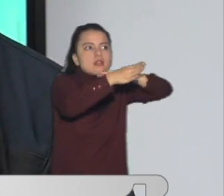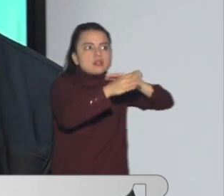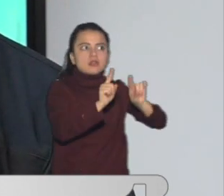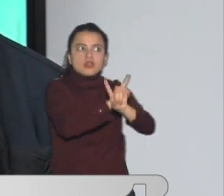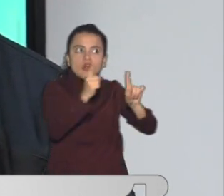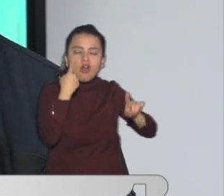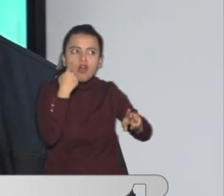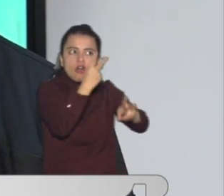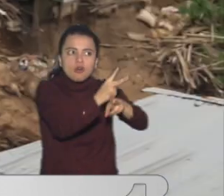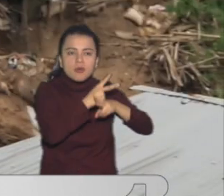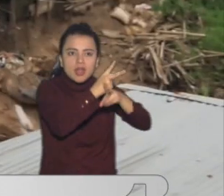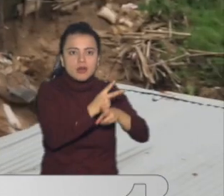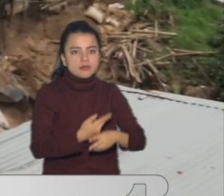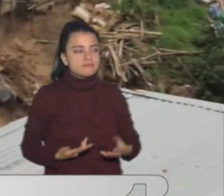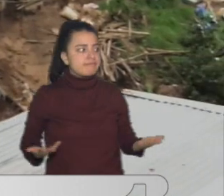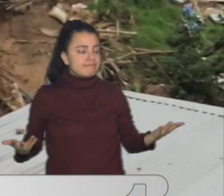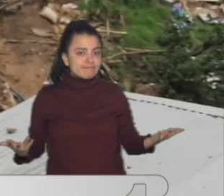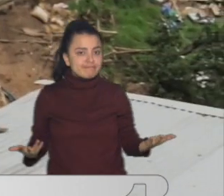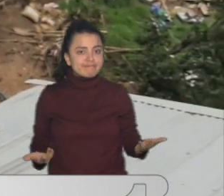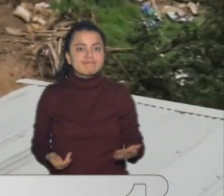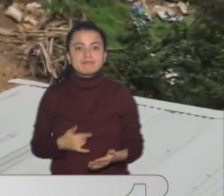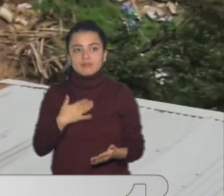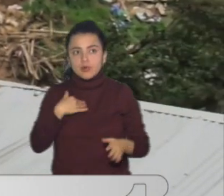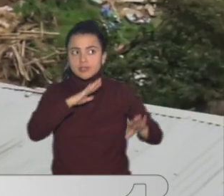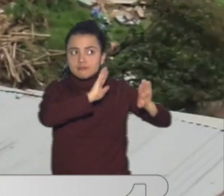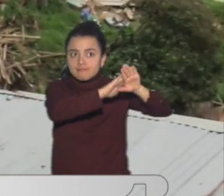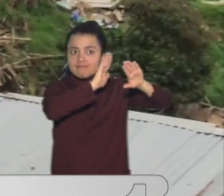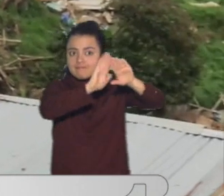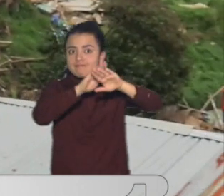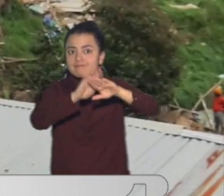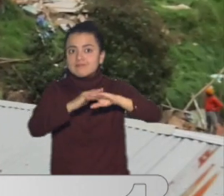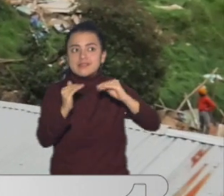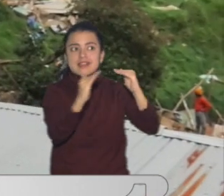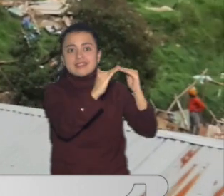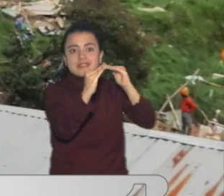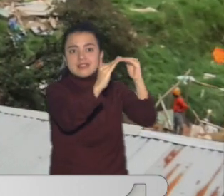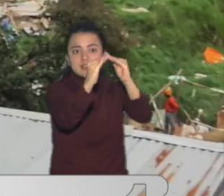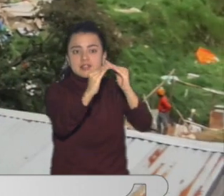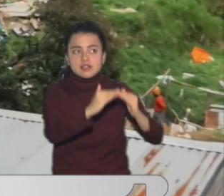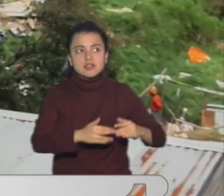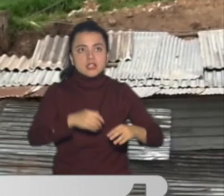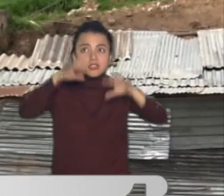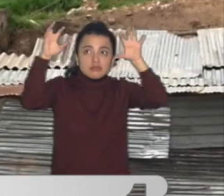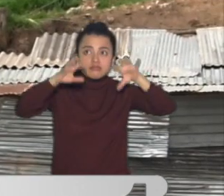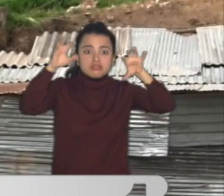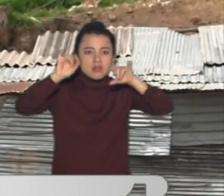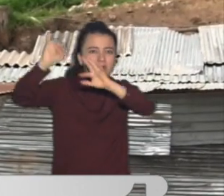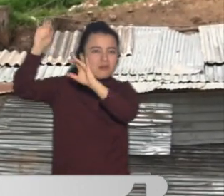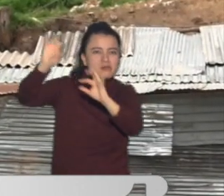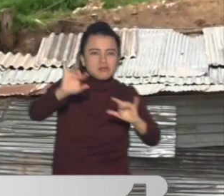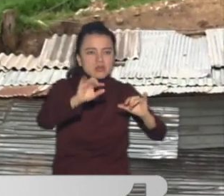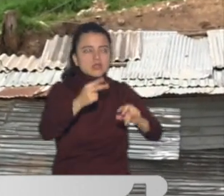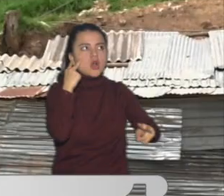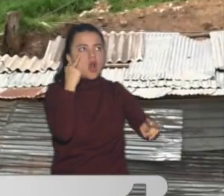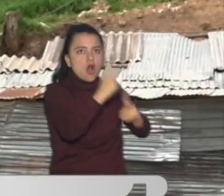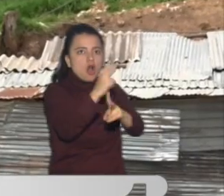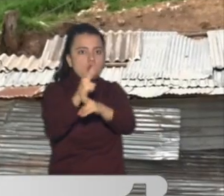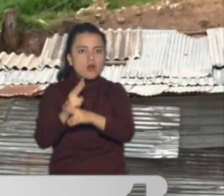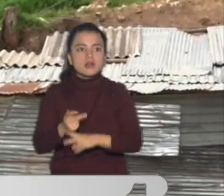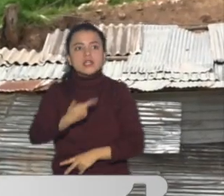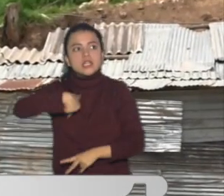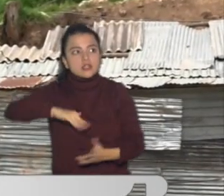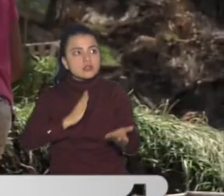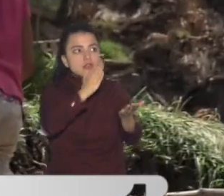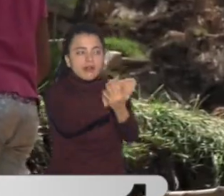habían identificado como de alto riesgo, y pues hacia ellos es donde el distrito ha venido concentrando la protección